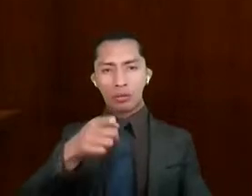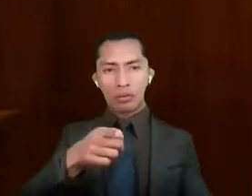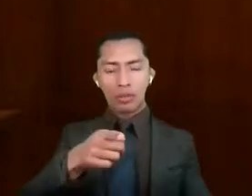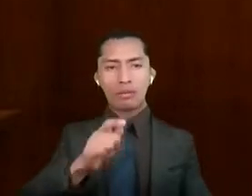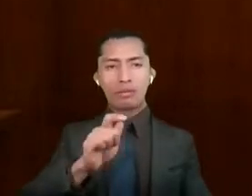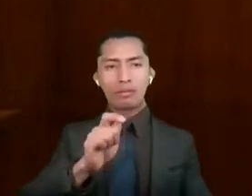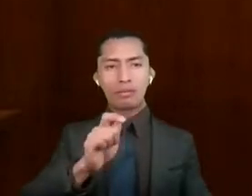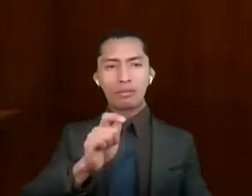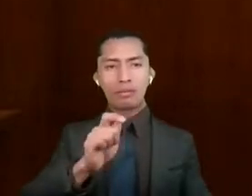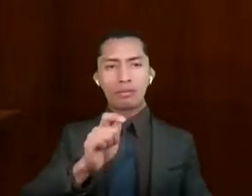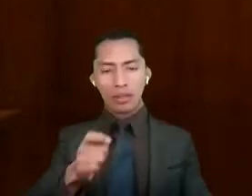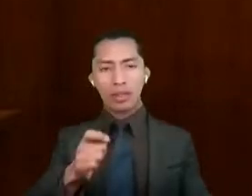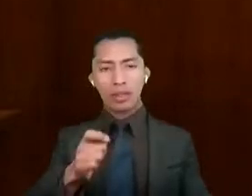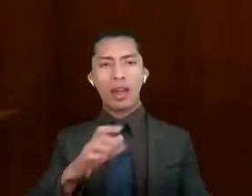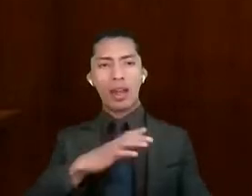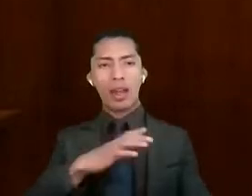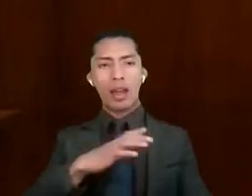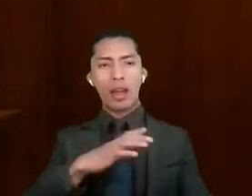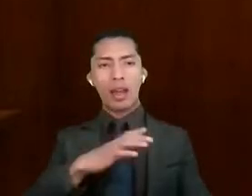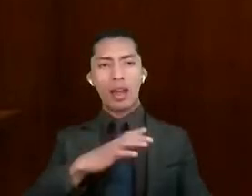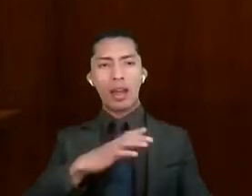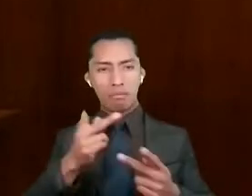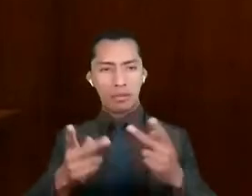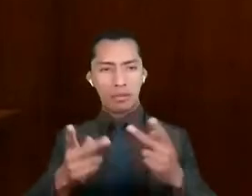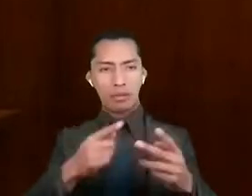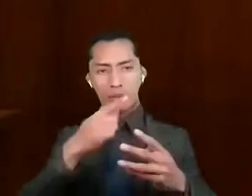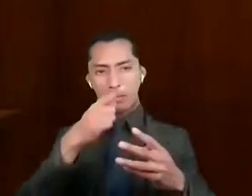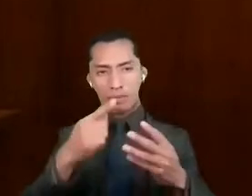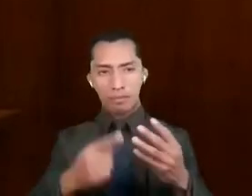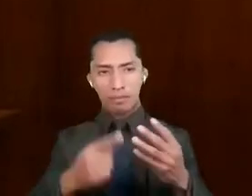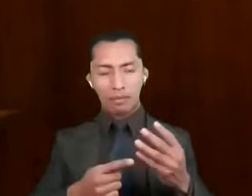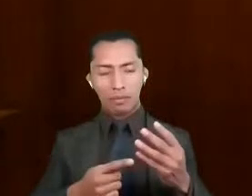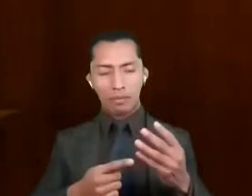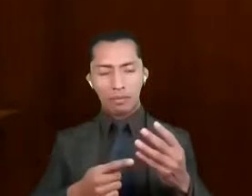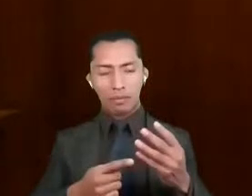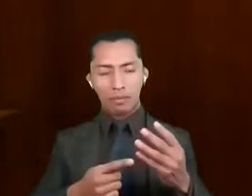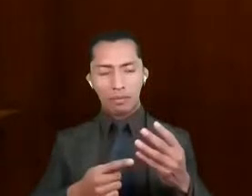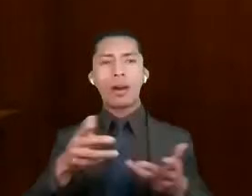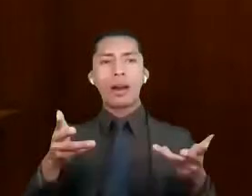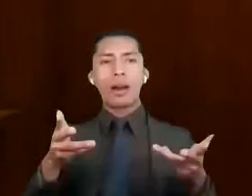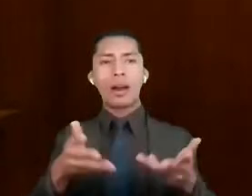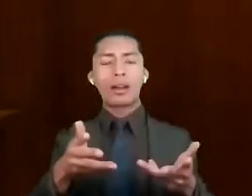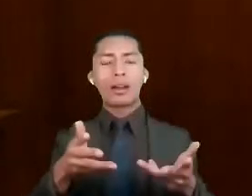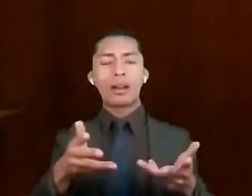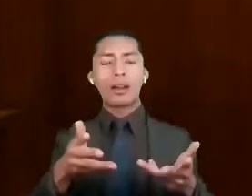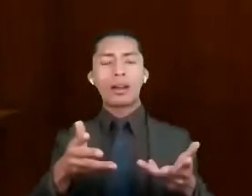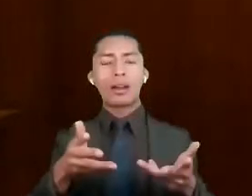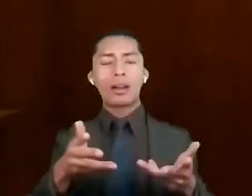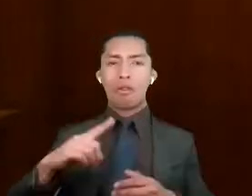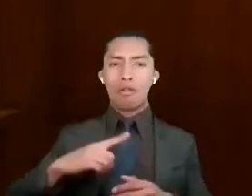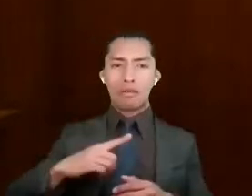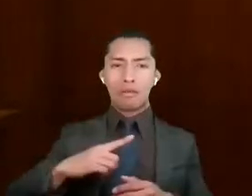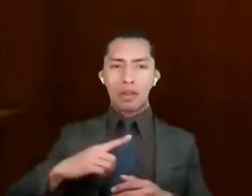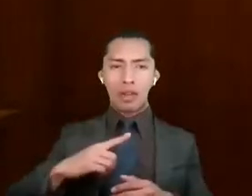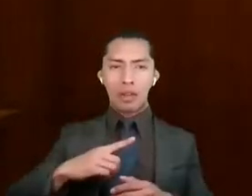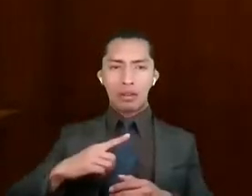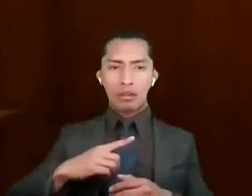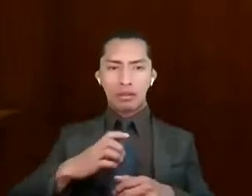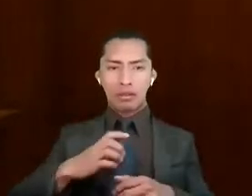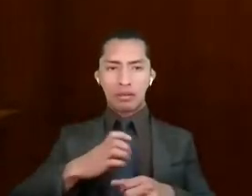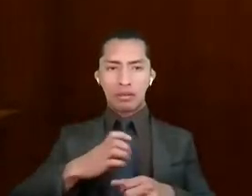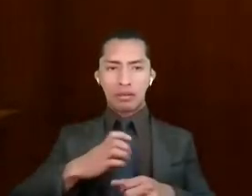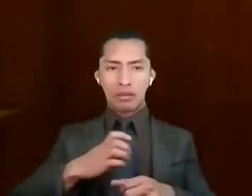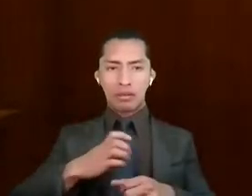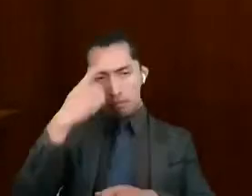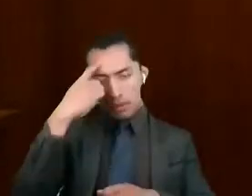los siguientes cuestionamientos. ¿Qué acciones ha puesto en marcha el gobierno del estado para reducir la incidencia en el delito